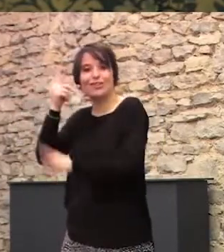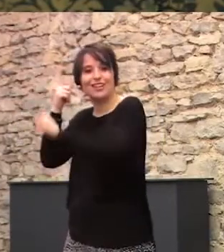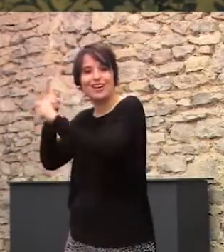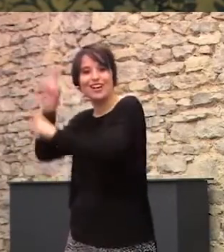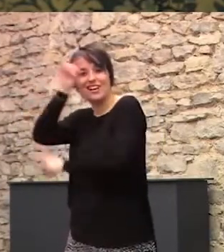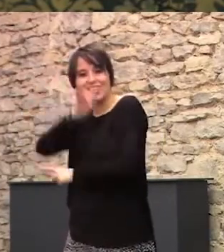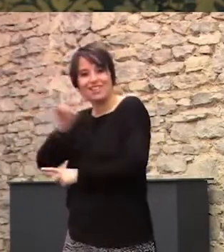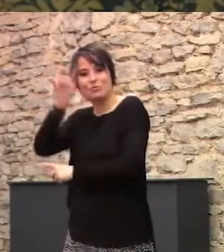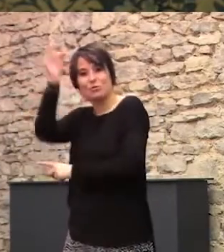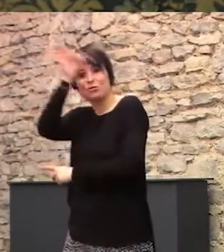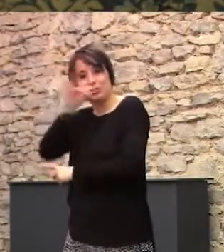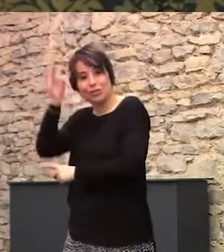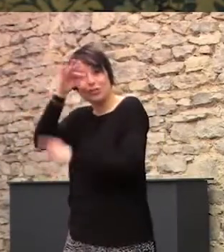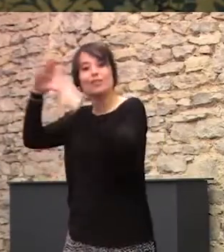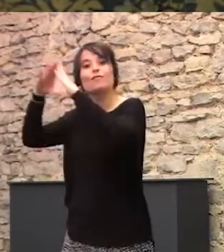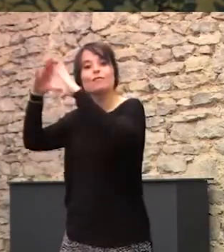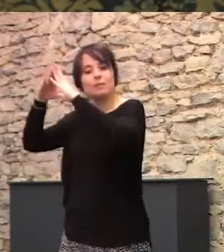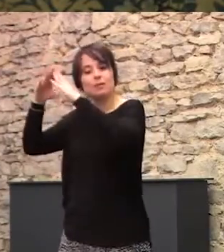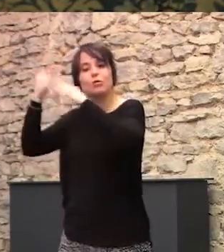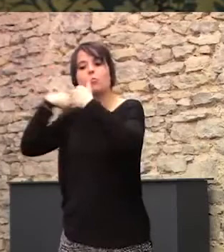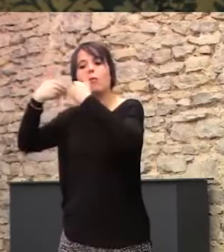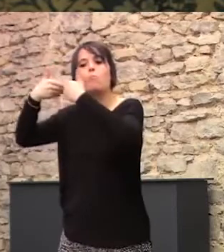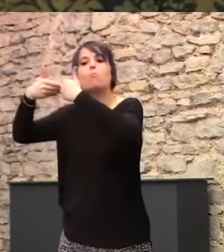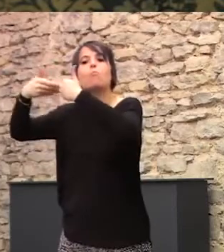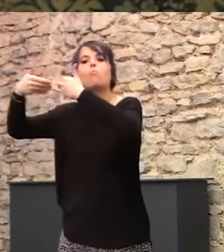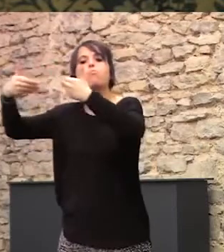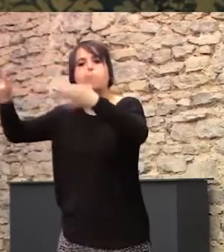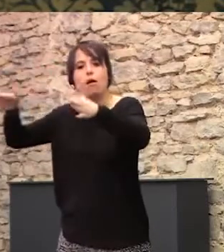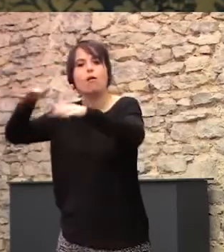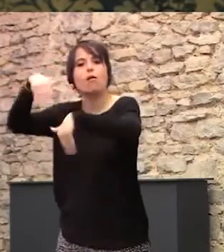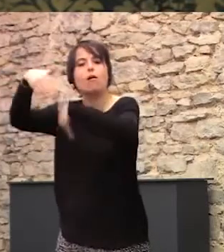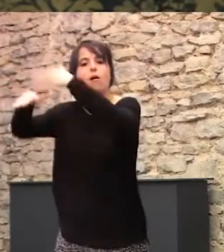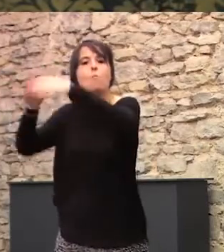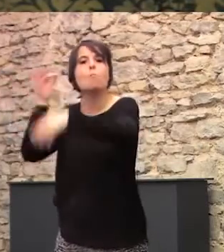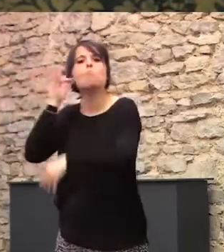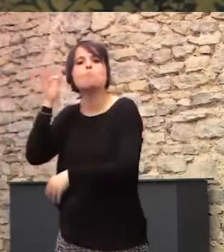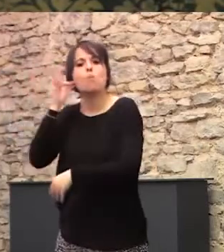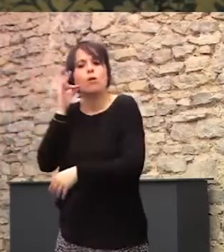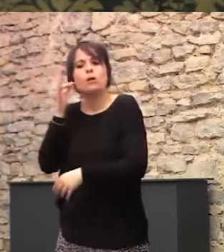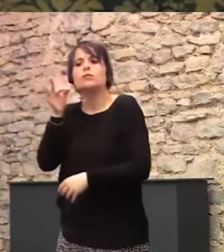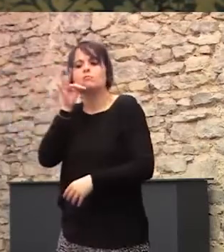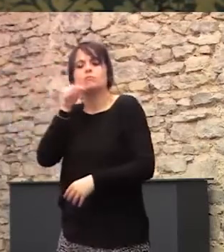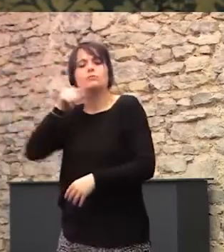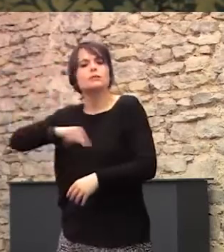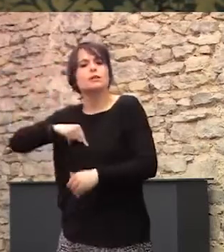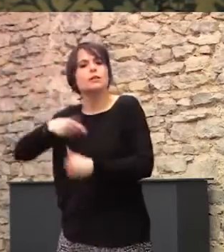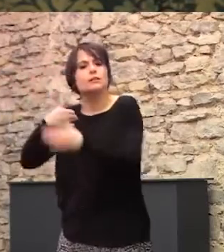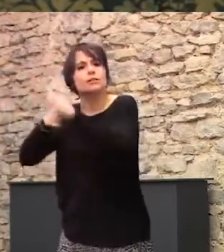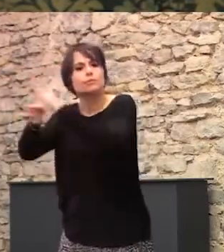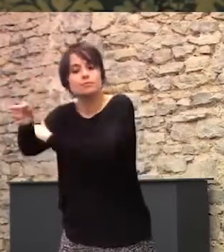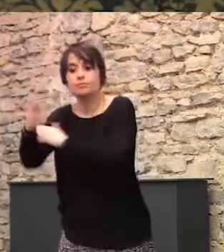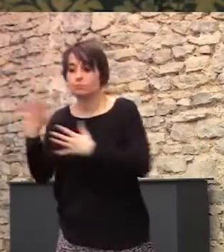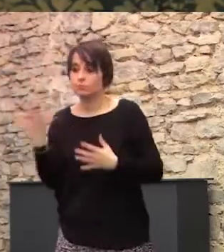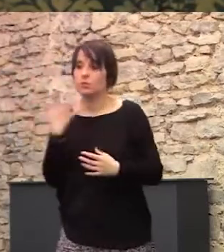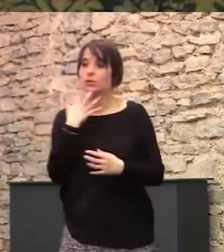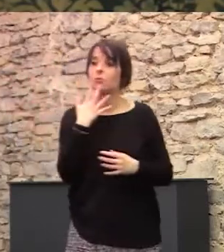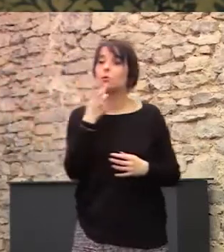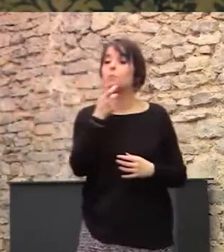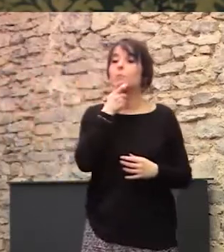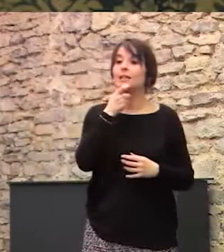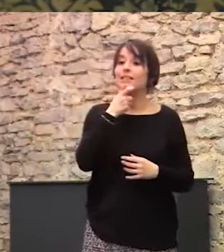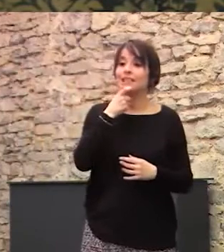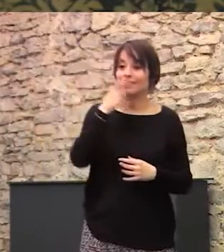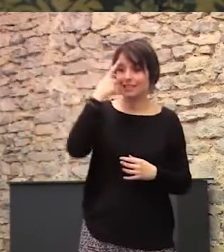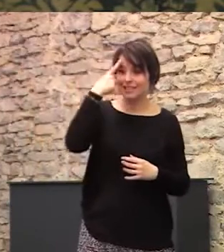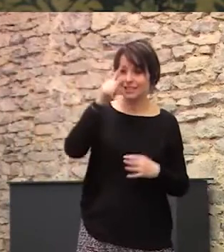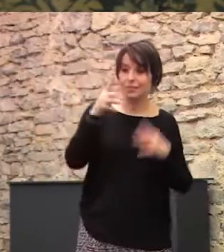feminista, abre paso, ¿no?, como a otras mujeres que se sienten en esto. Entonces, las británicas, ya sabéis muy bien la conexión